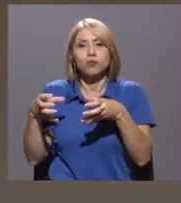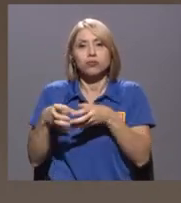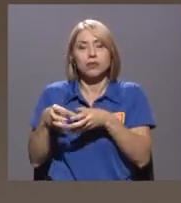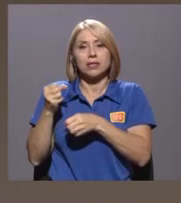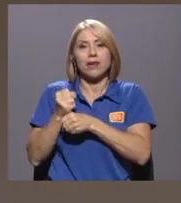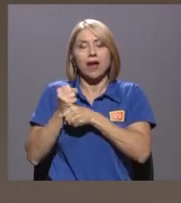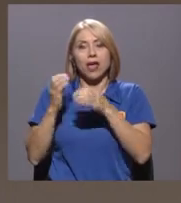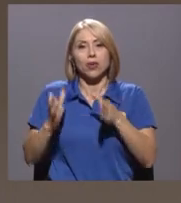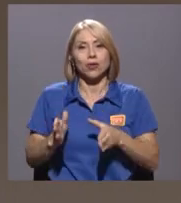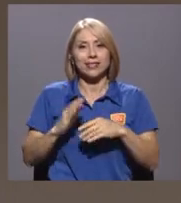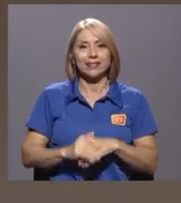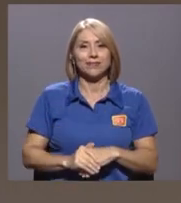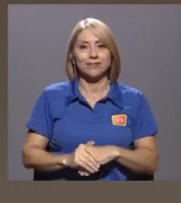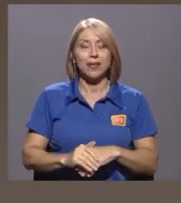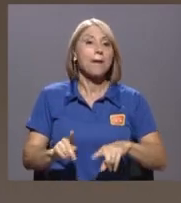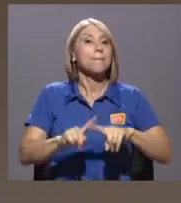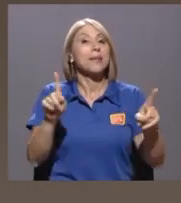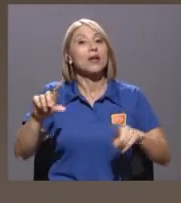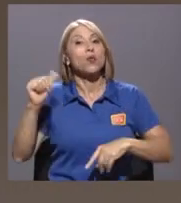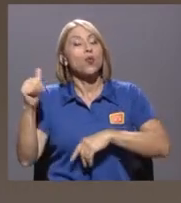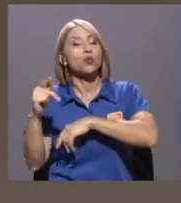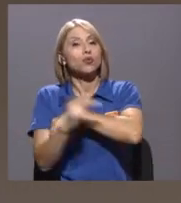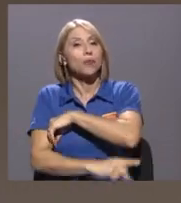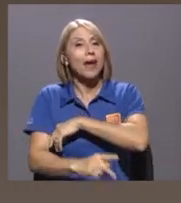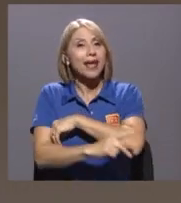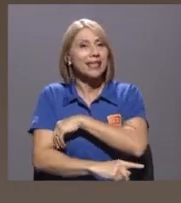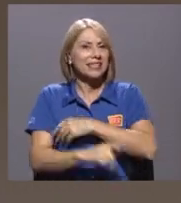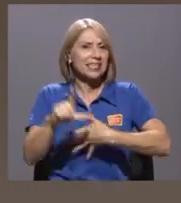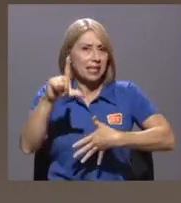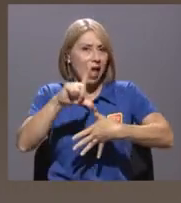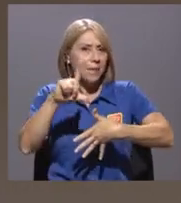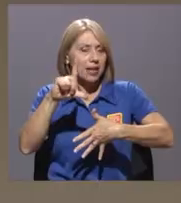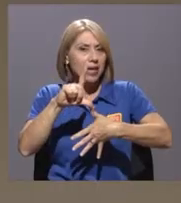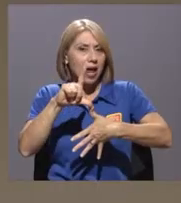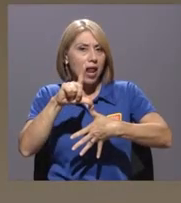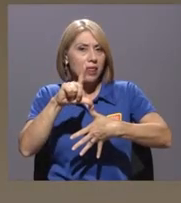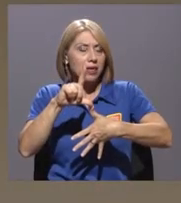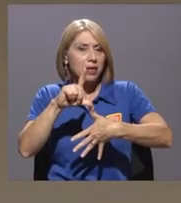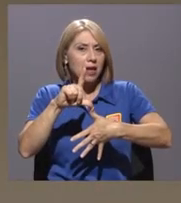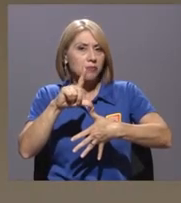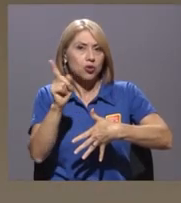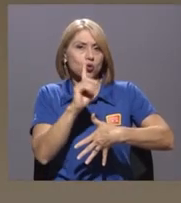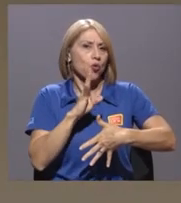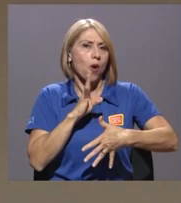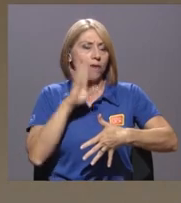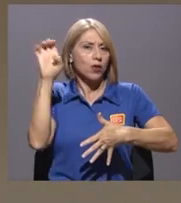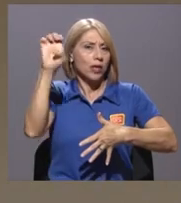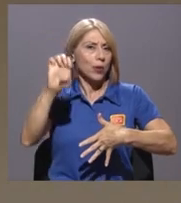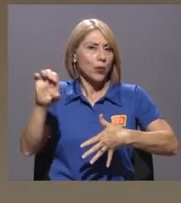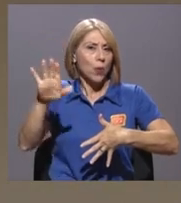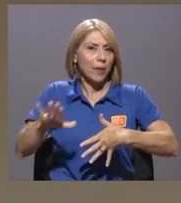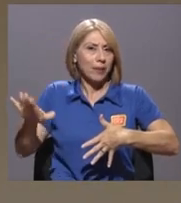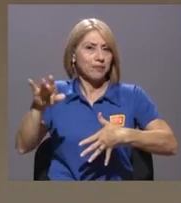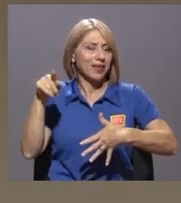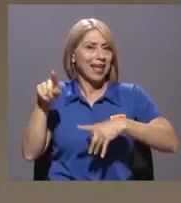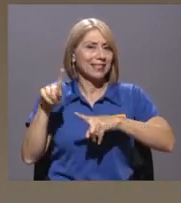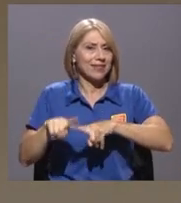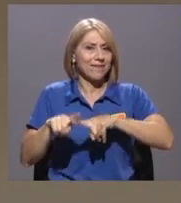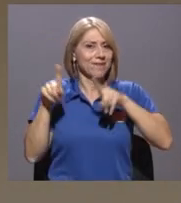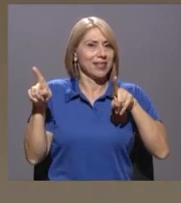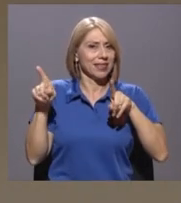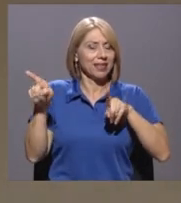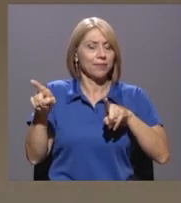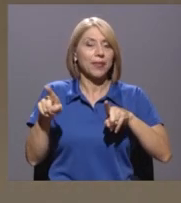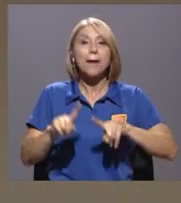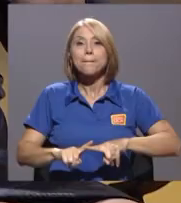países el camino que más se ha seguido en américa latina sobre todo no no hablo de europa que tiene otra historia pero